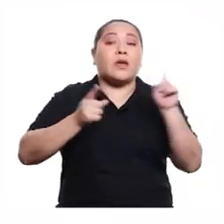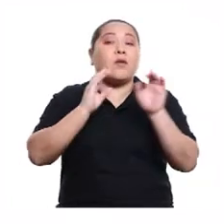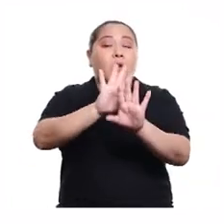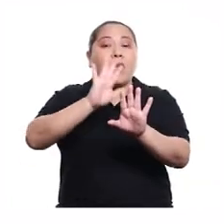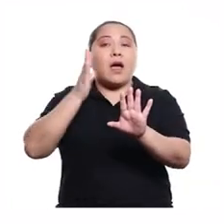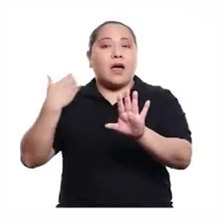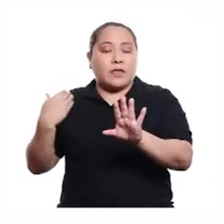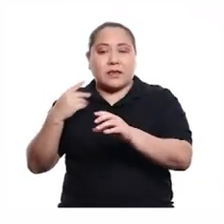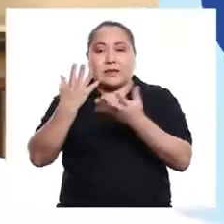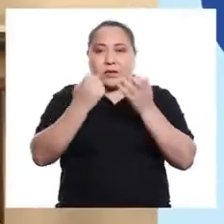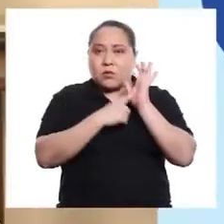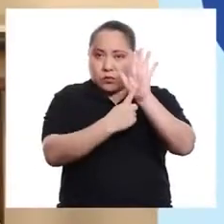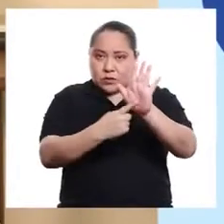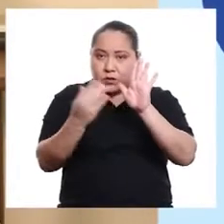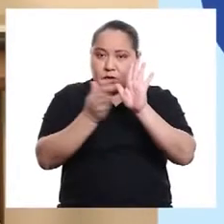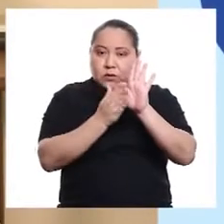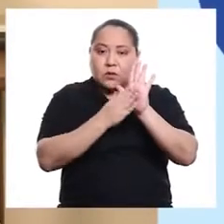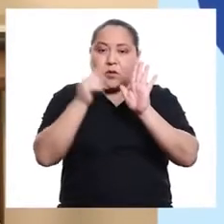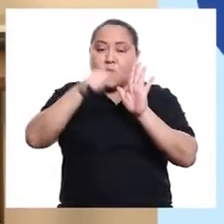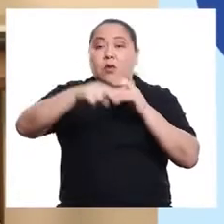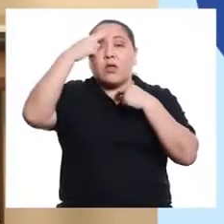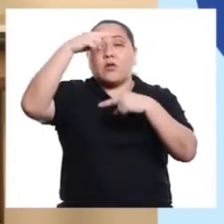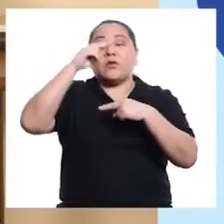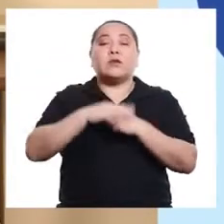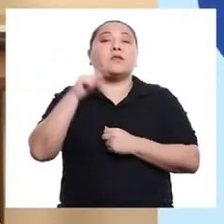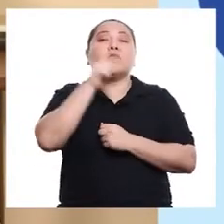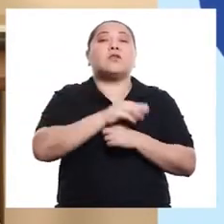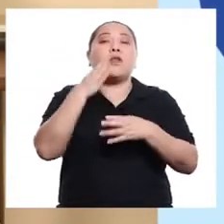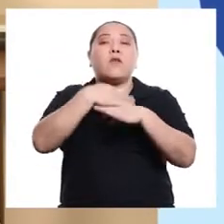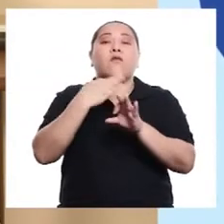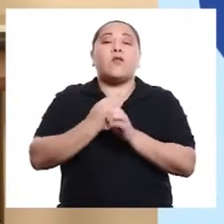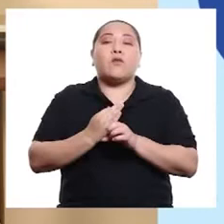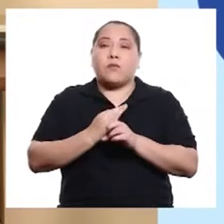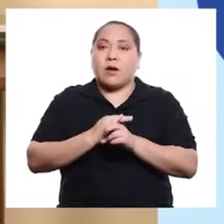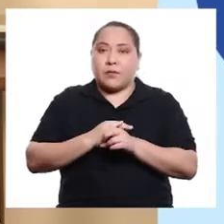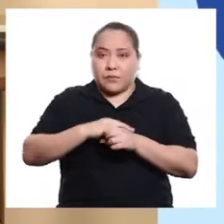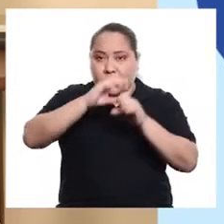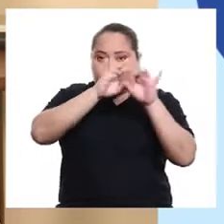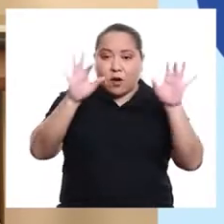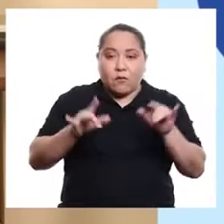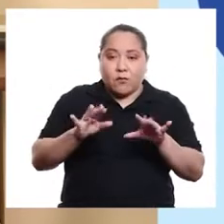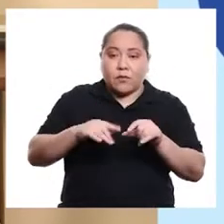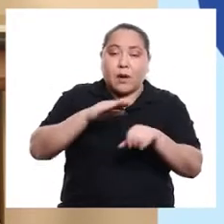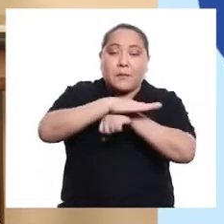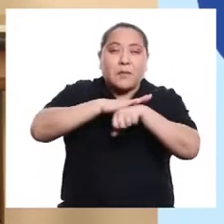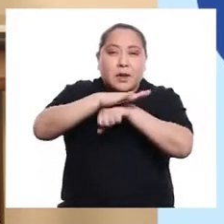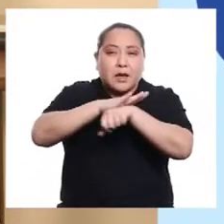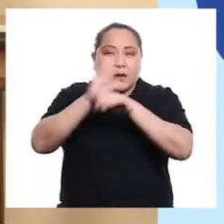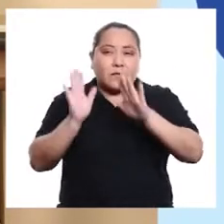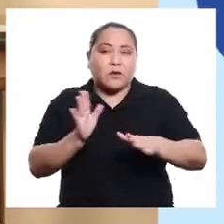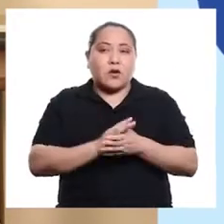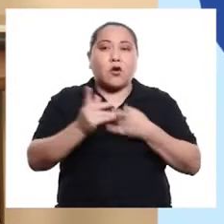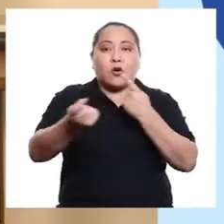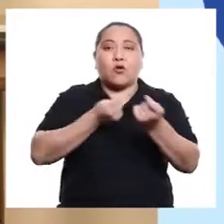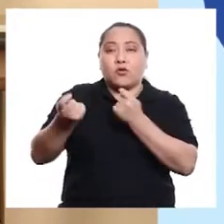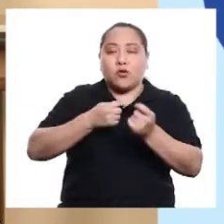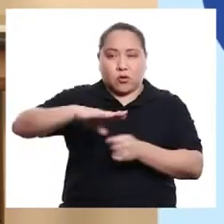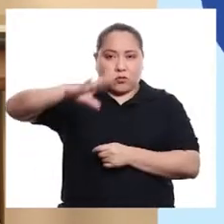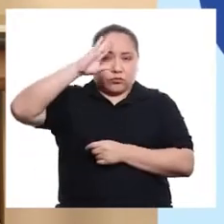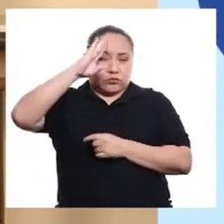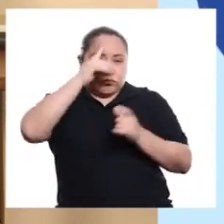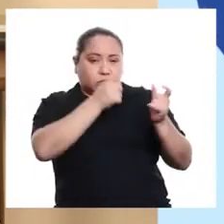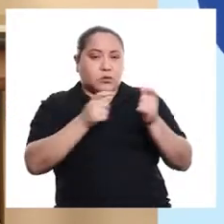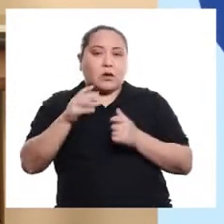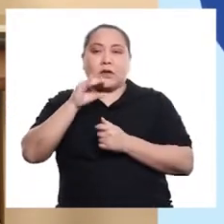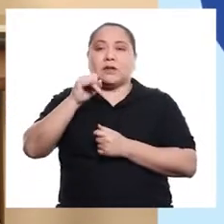dejo, pero antes quiero mostrarles algo. Una noticia sobre el Sistema Informático de Planificación y Control de